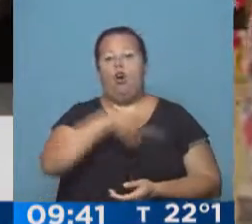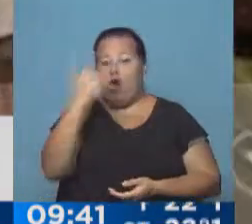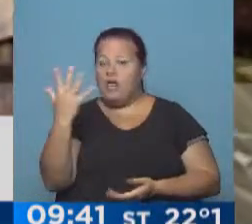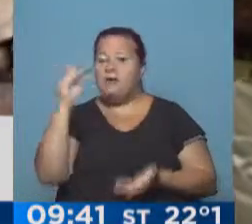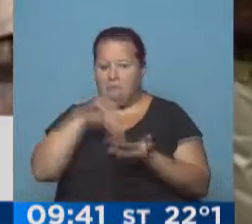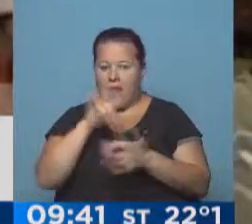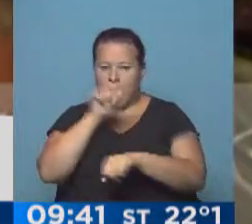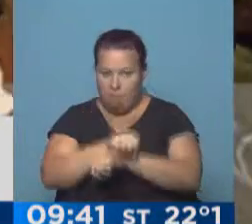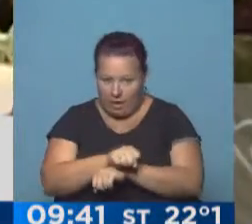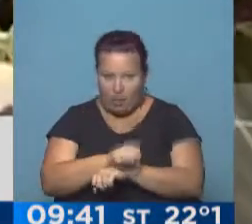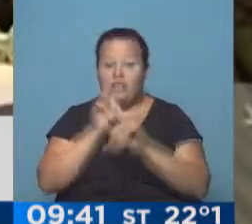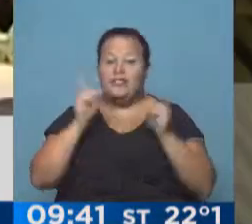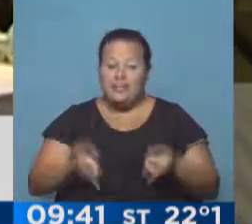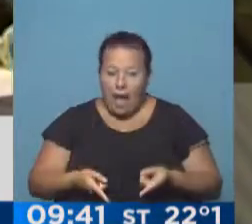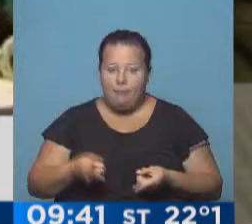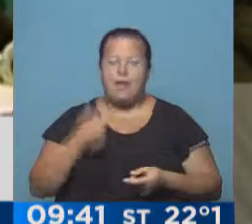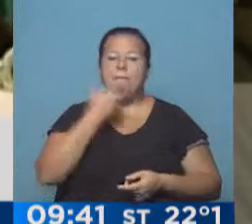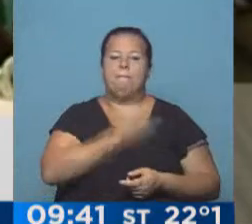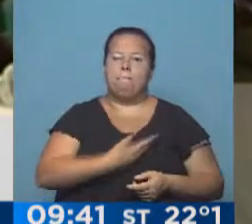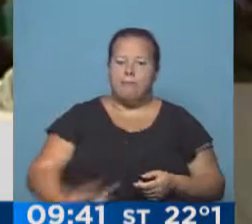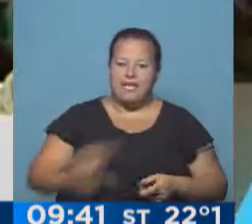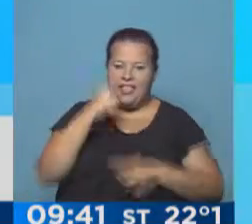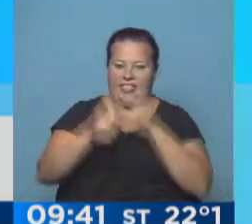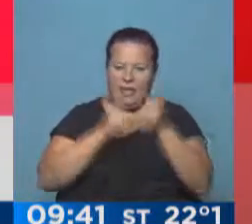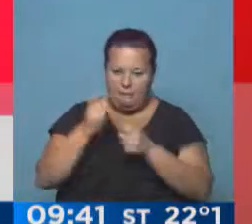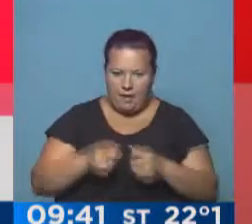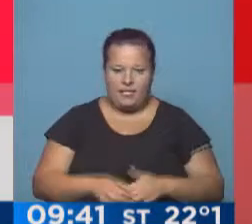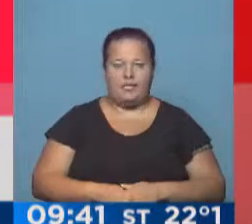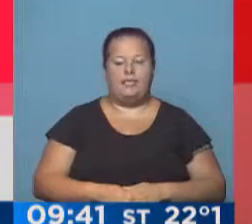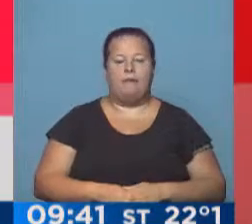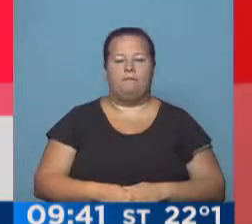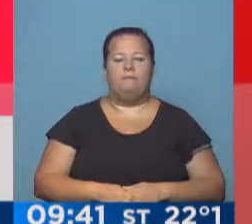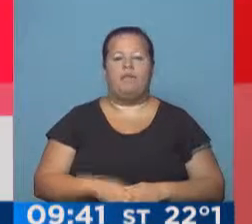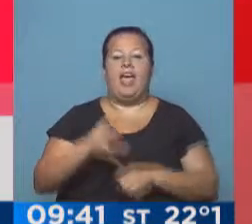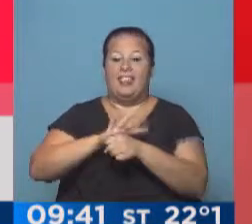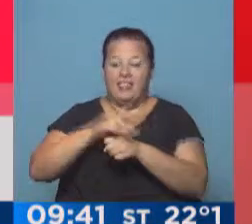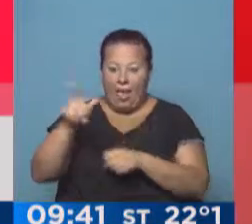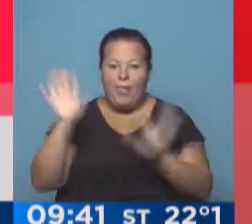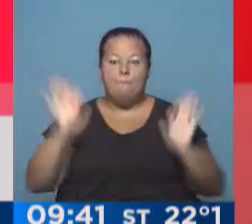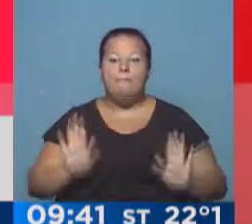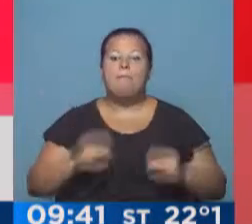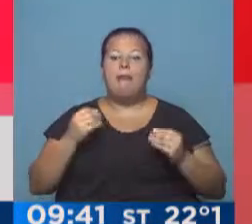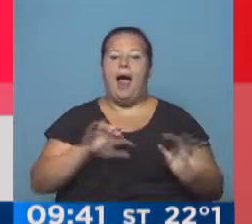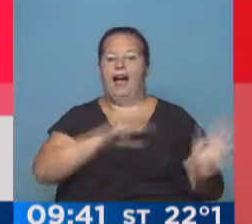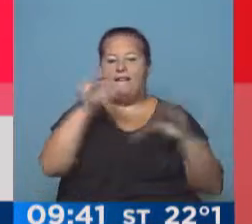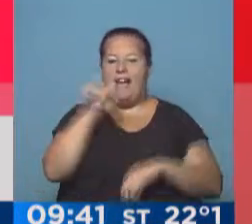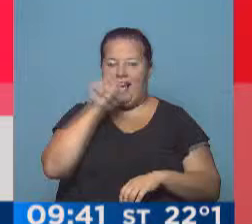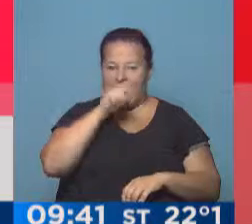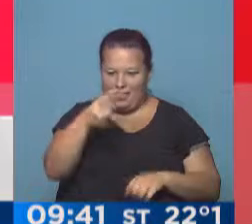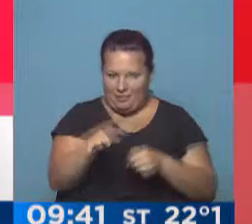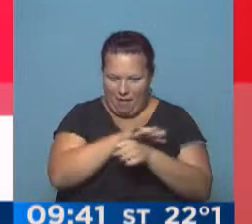cinco detenidos entre ellos el presidente de la empresa tandil lista para recibir al indio